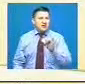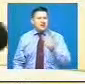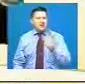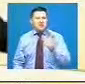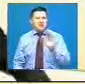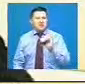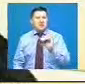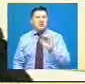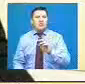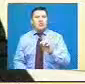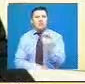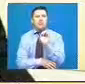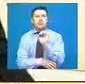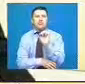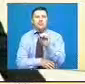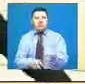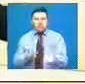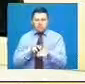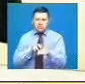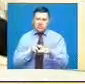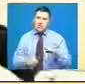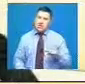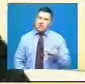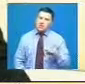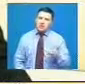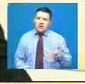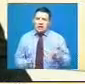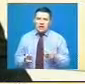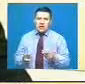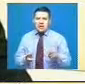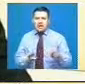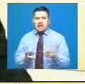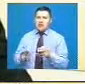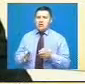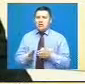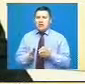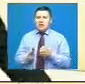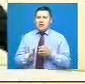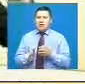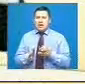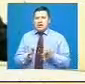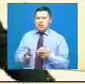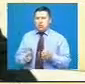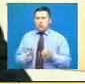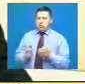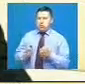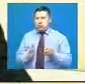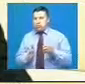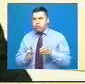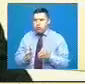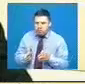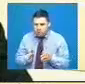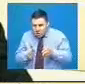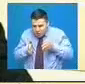vamos en un bus de escalera. Vamos por el río Cauca, vamos a muy buena velocidad. Tenemos que empezar a subir